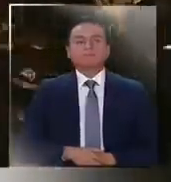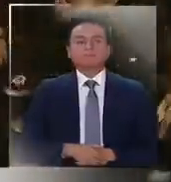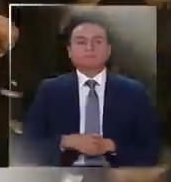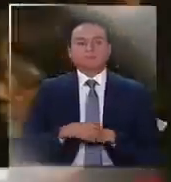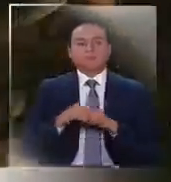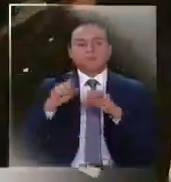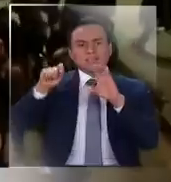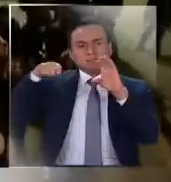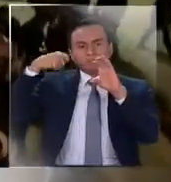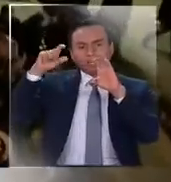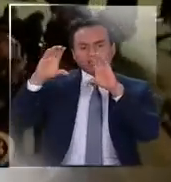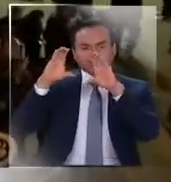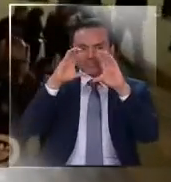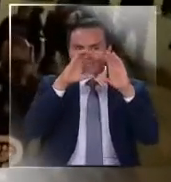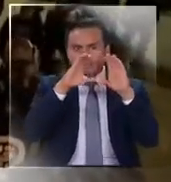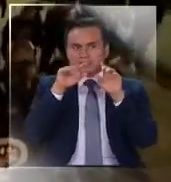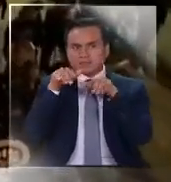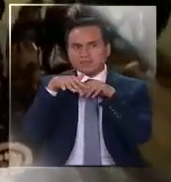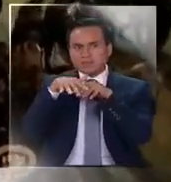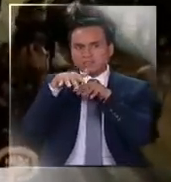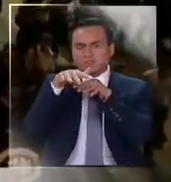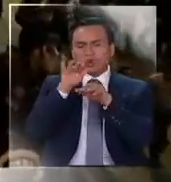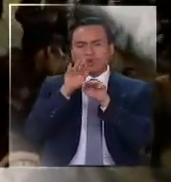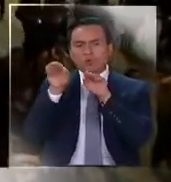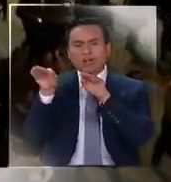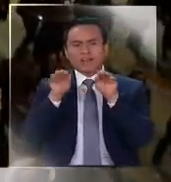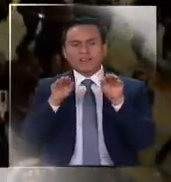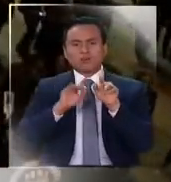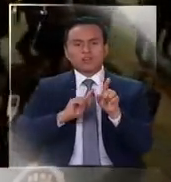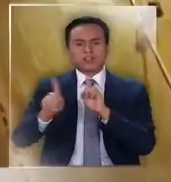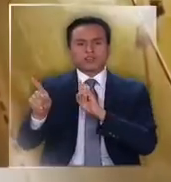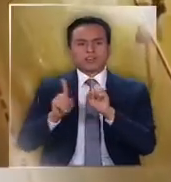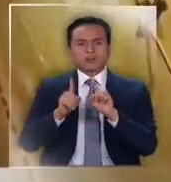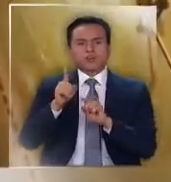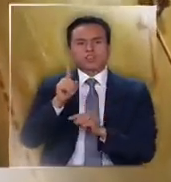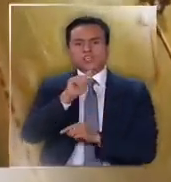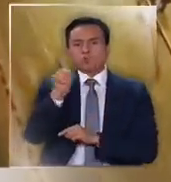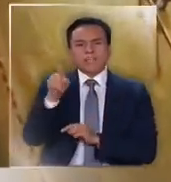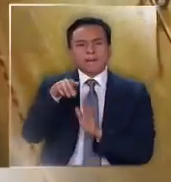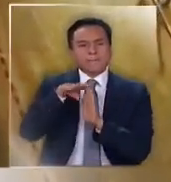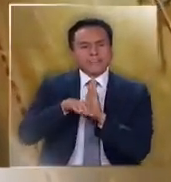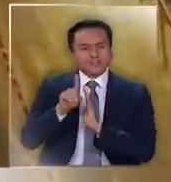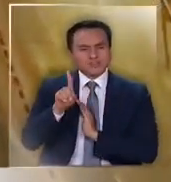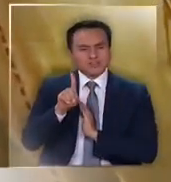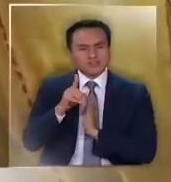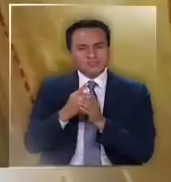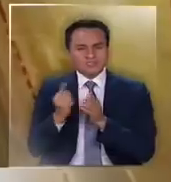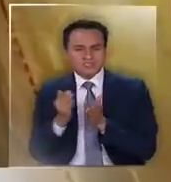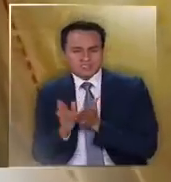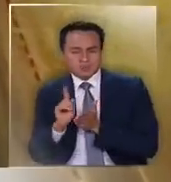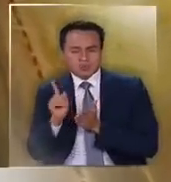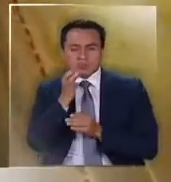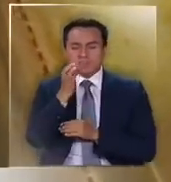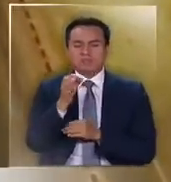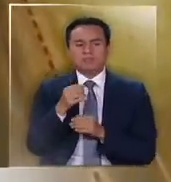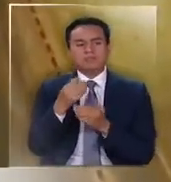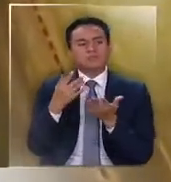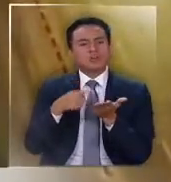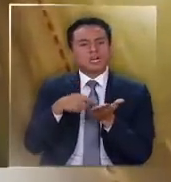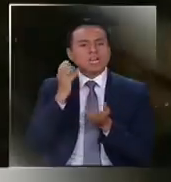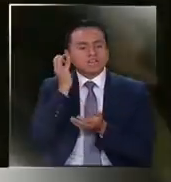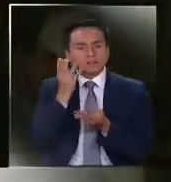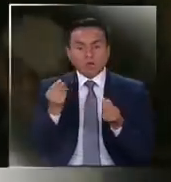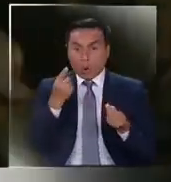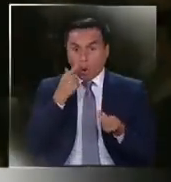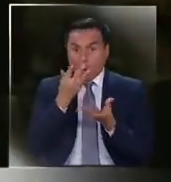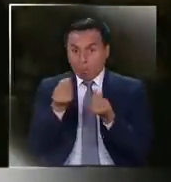Ahí tenemos las imágenes de esta manifestación que fue convocada por la coordinadora Ni Una Menos y ha reunido a miles de mujeres, también hombres,